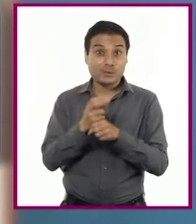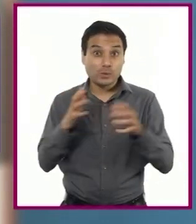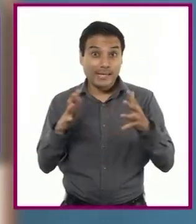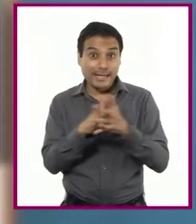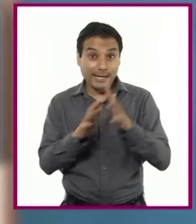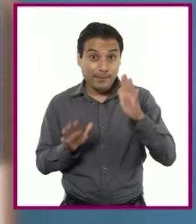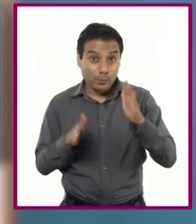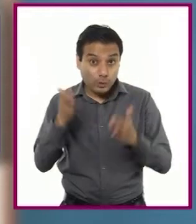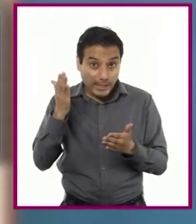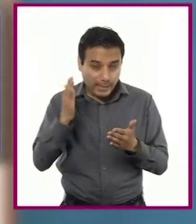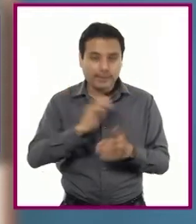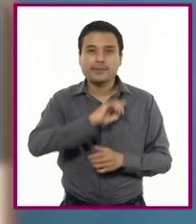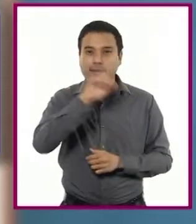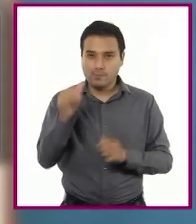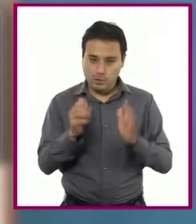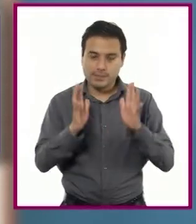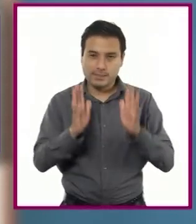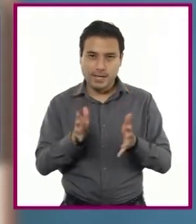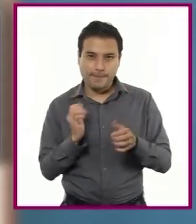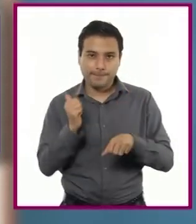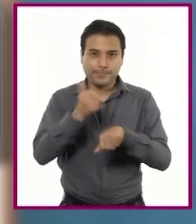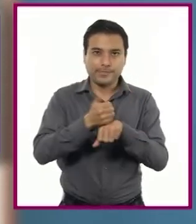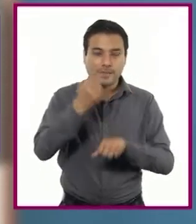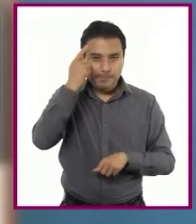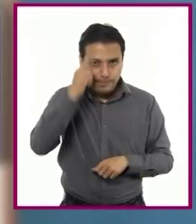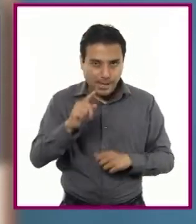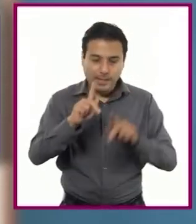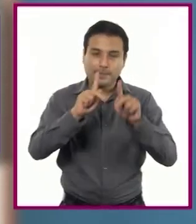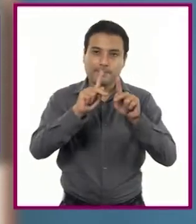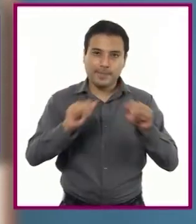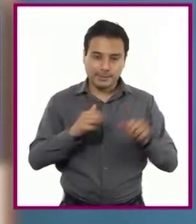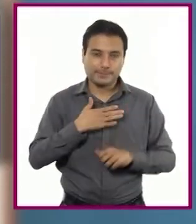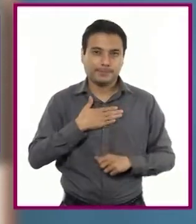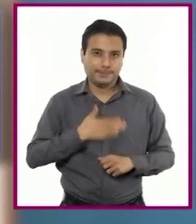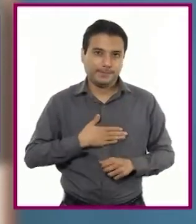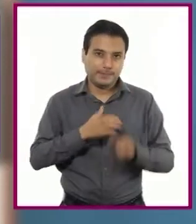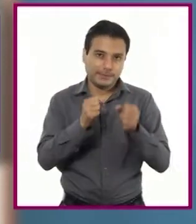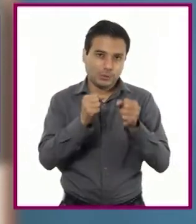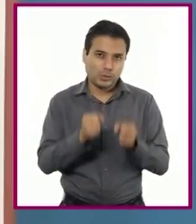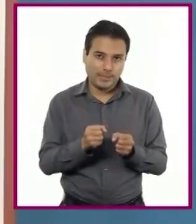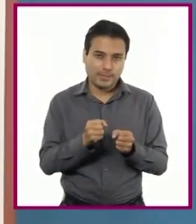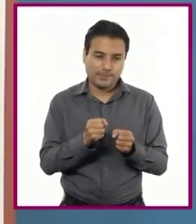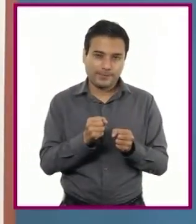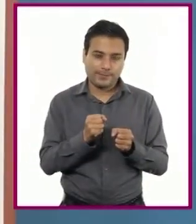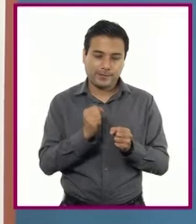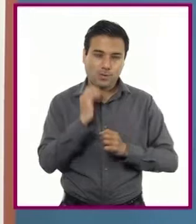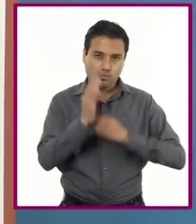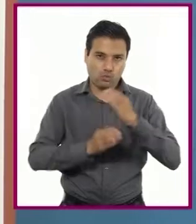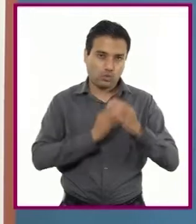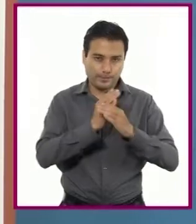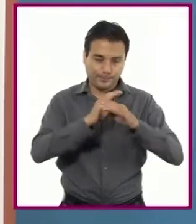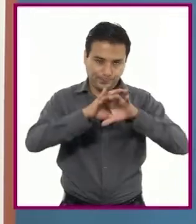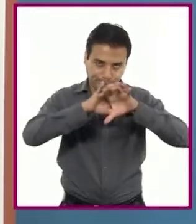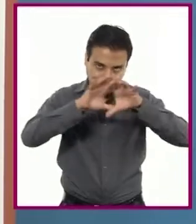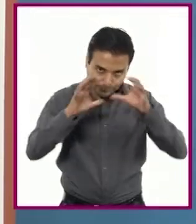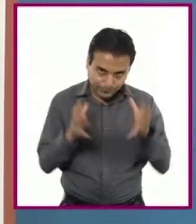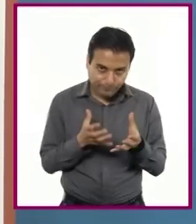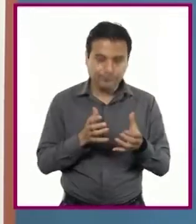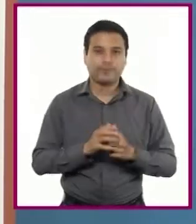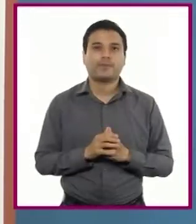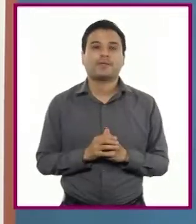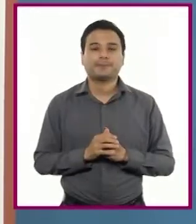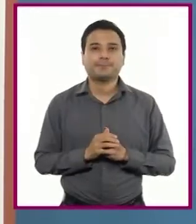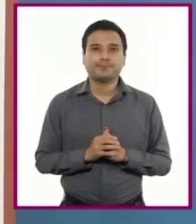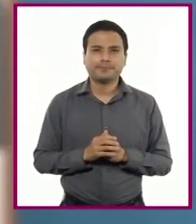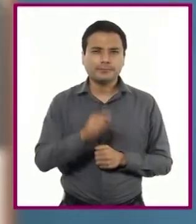para contribuir a la paz, la justicia y la seguridad en el mundo. Para realizar